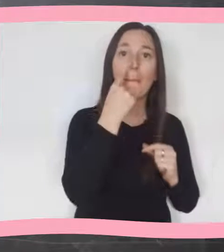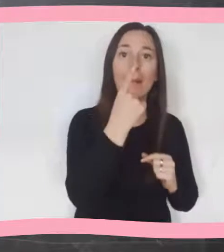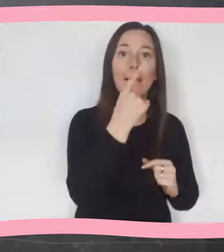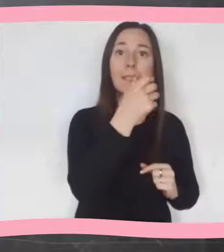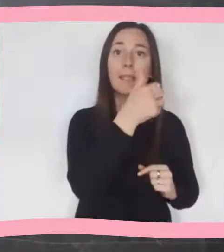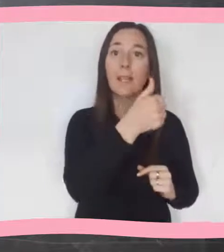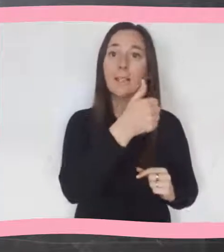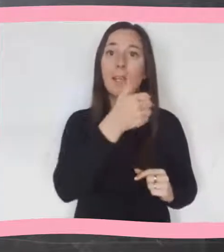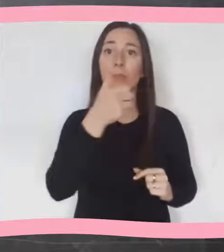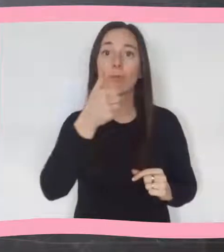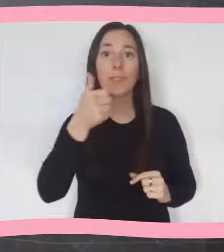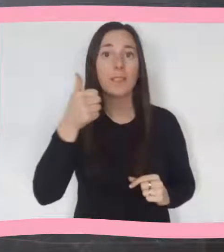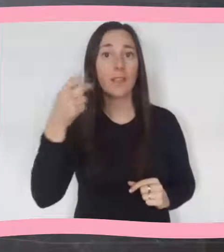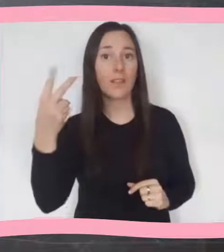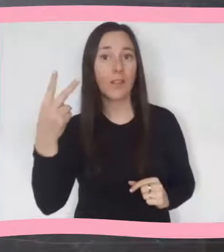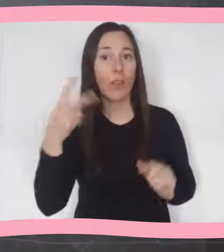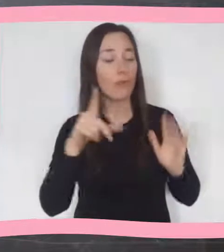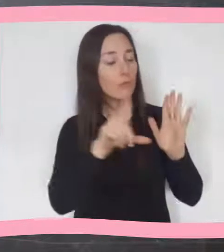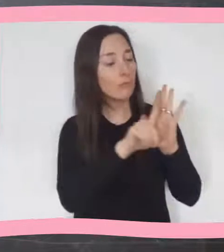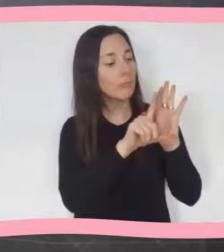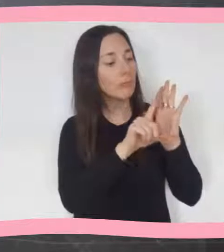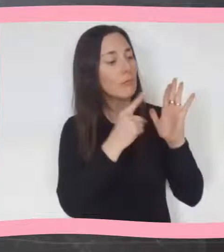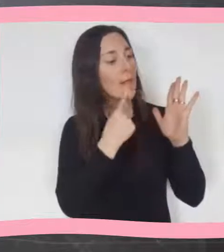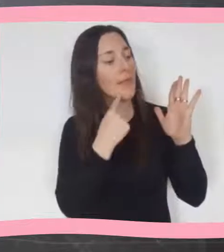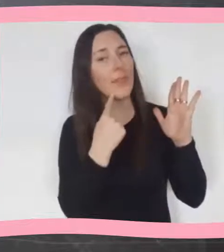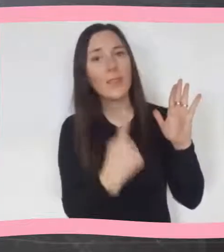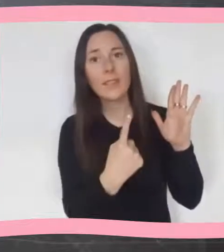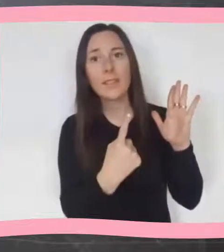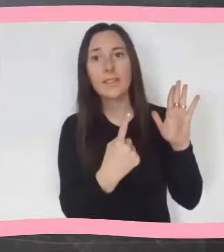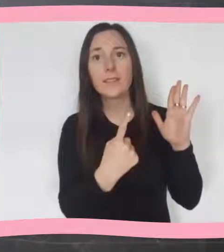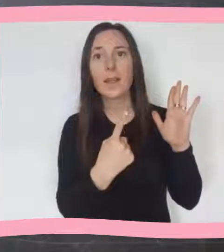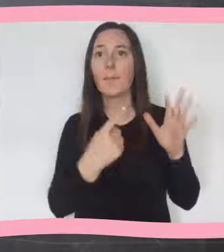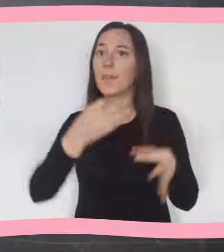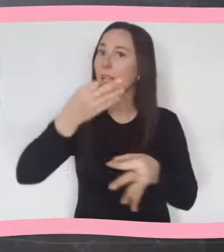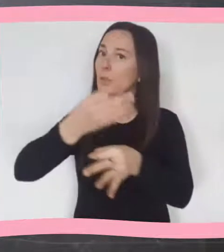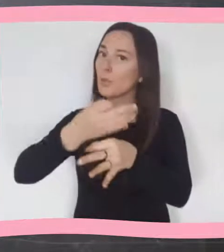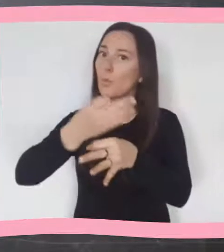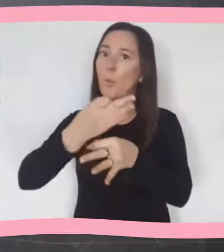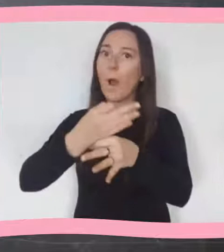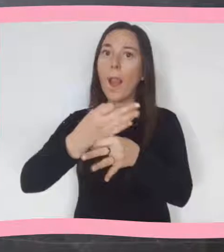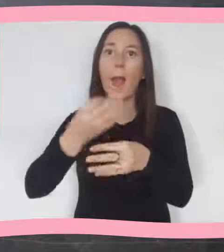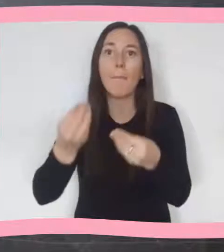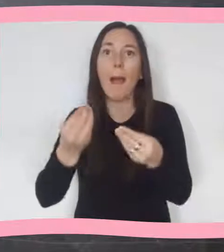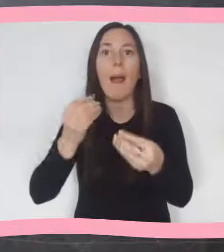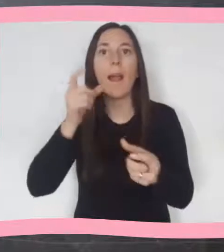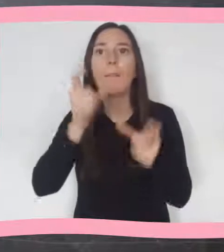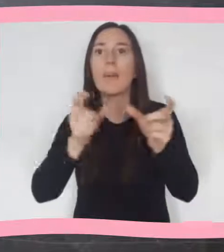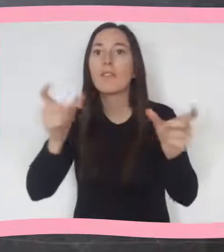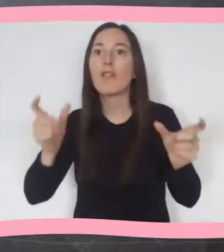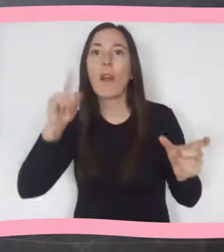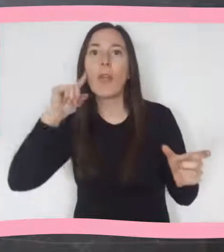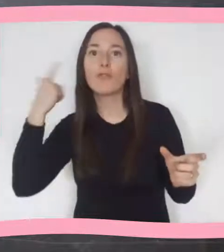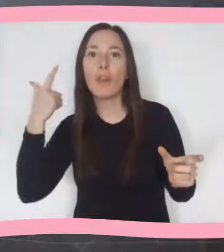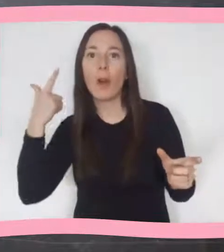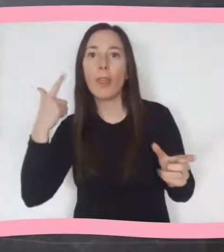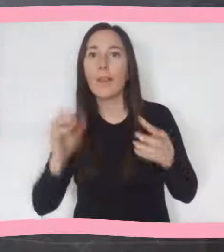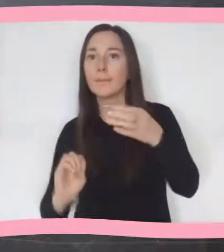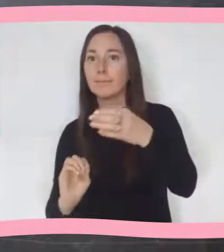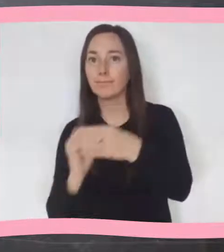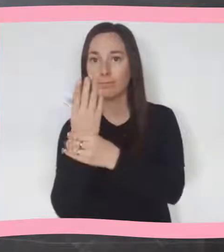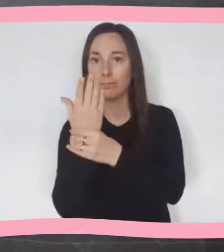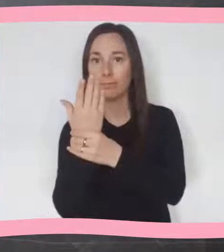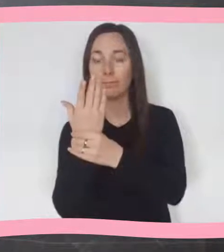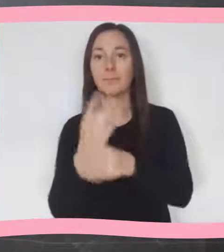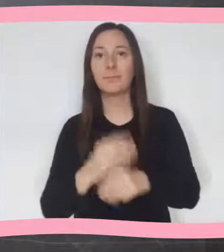1662, que ordenaba la creación de una escuela nacional para personas sordas,